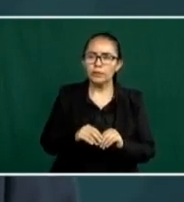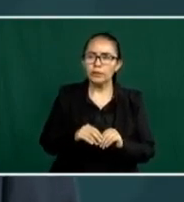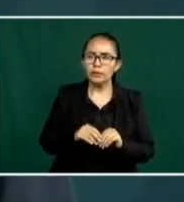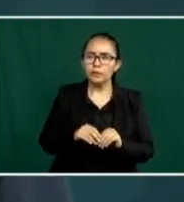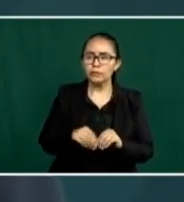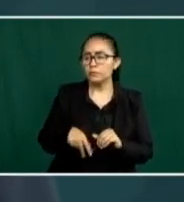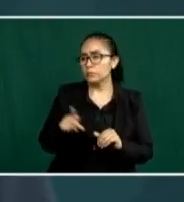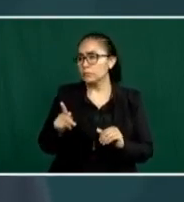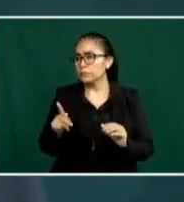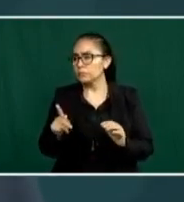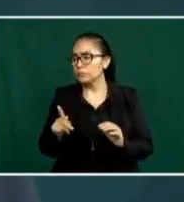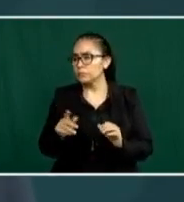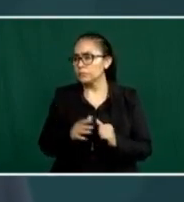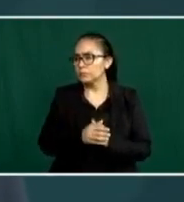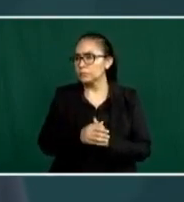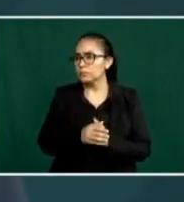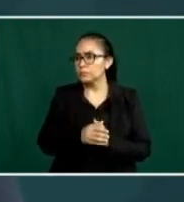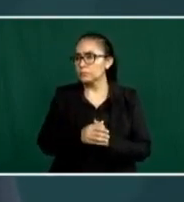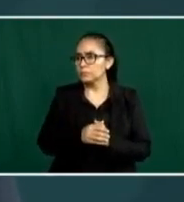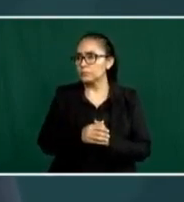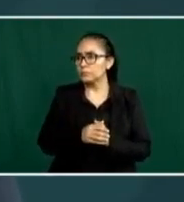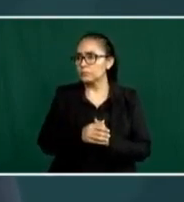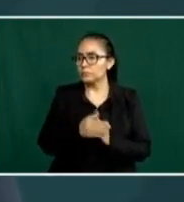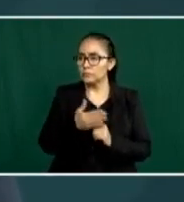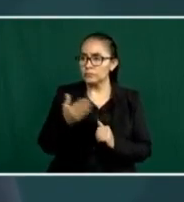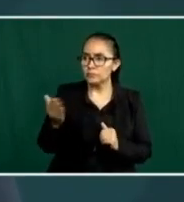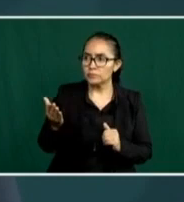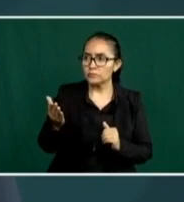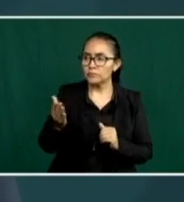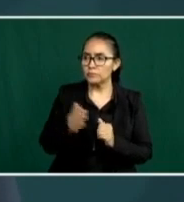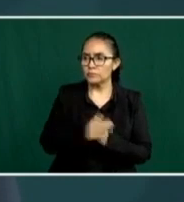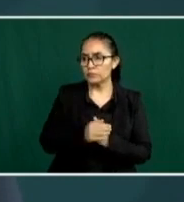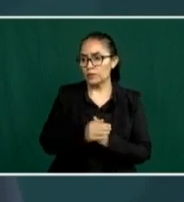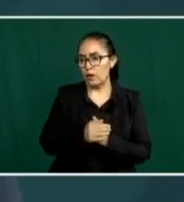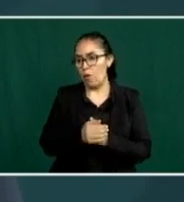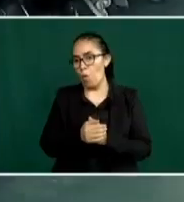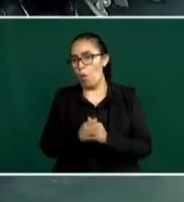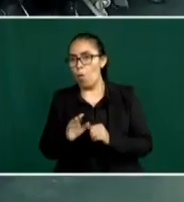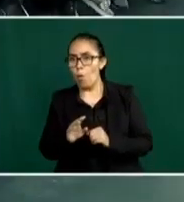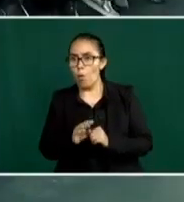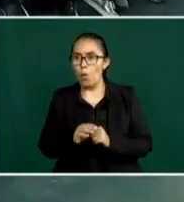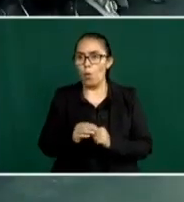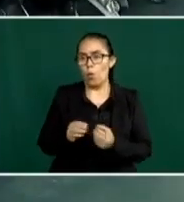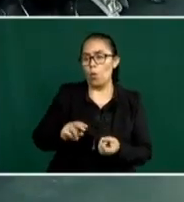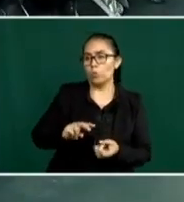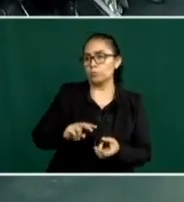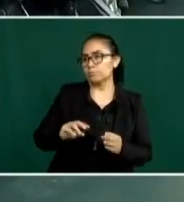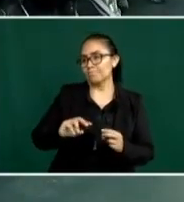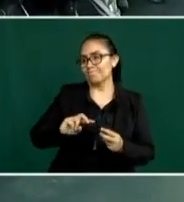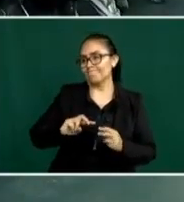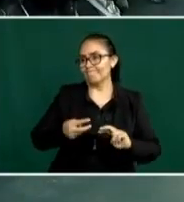Si no alcahuetes, guardaron silencio cómplice.